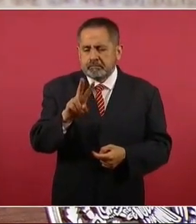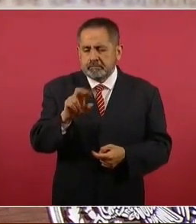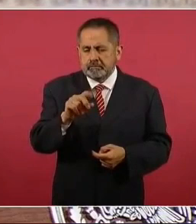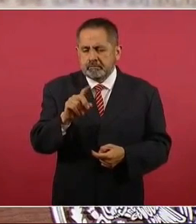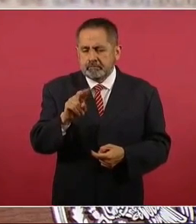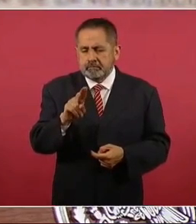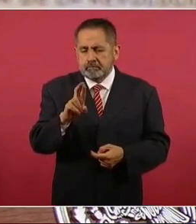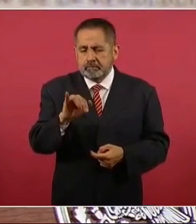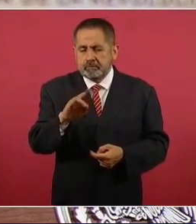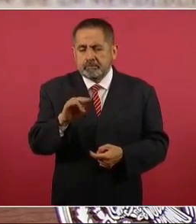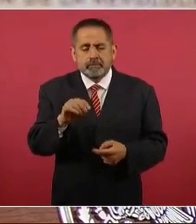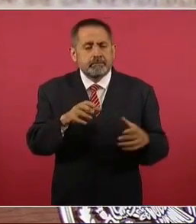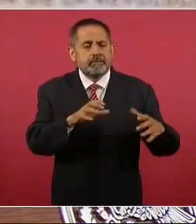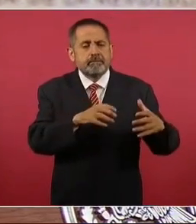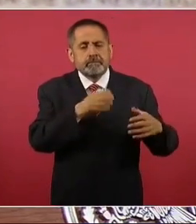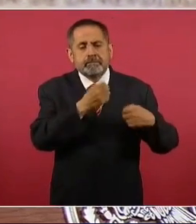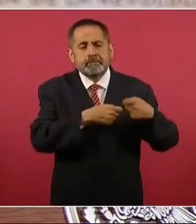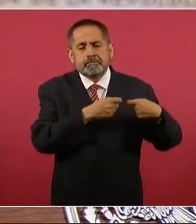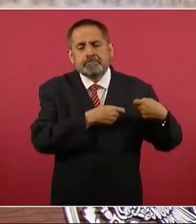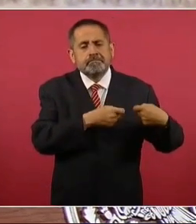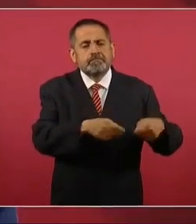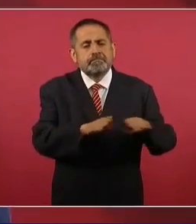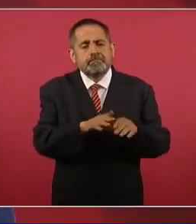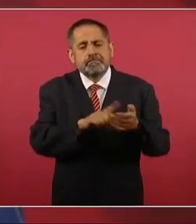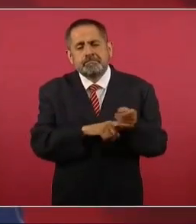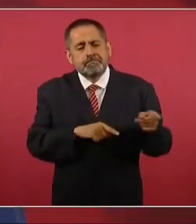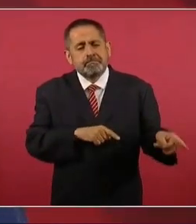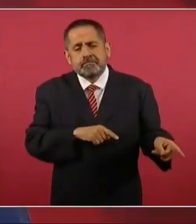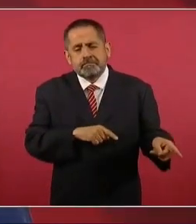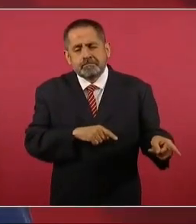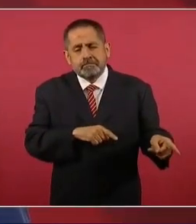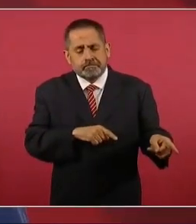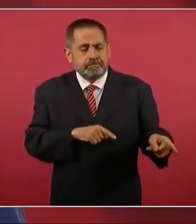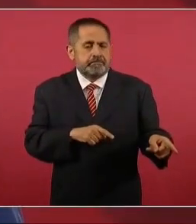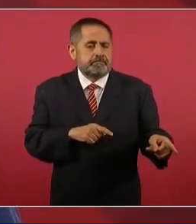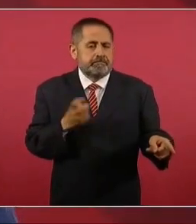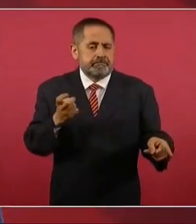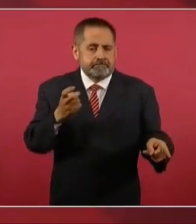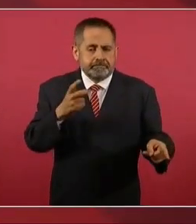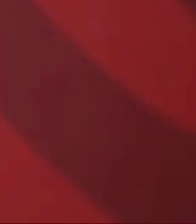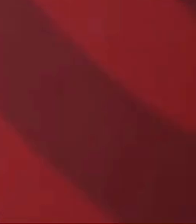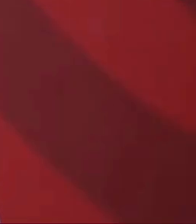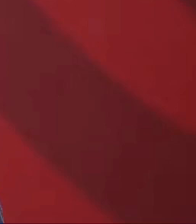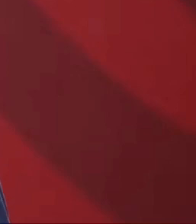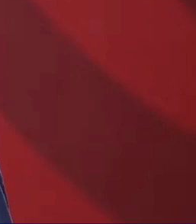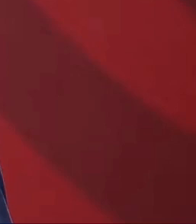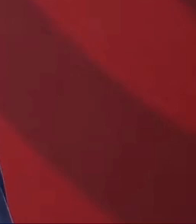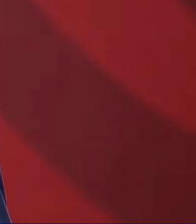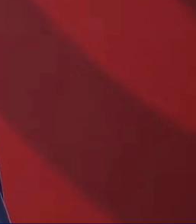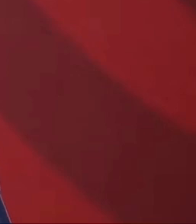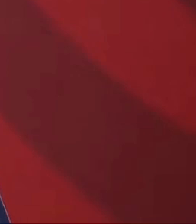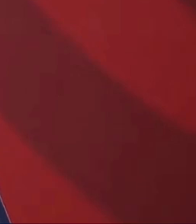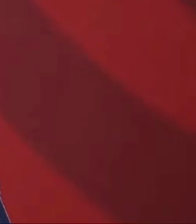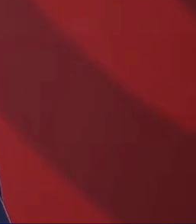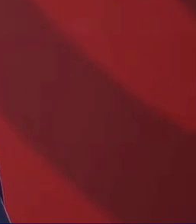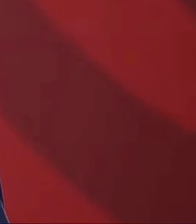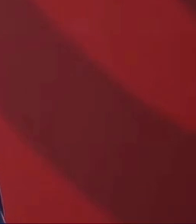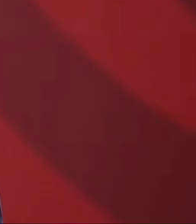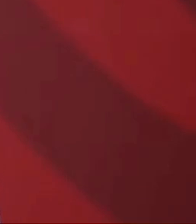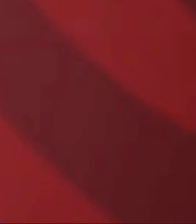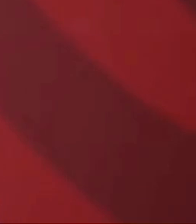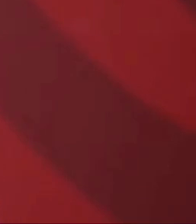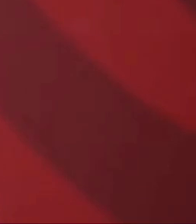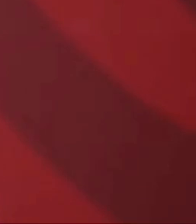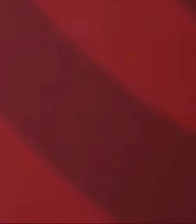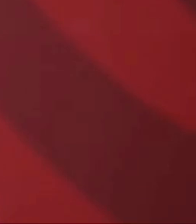tiene raíces profundas y eso es lo que quiero estudiar. Ahora que ya voy a